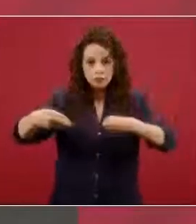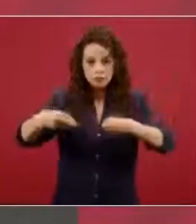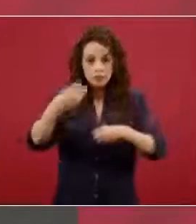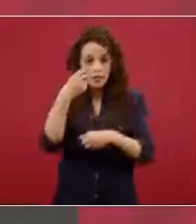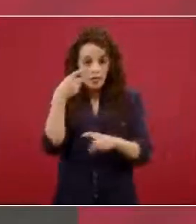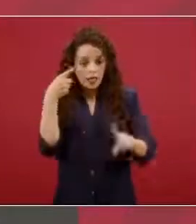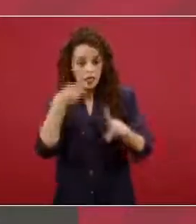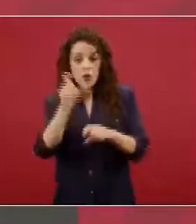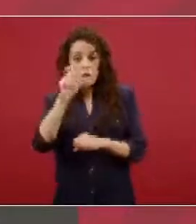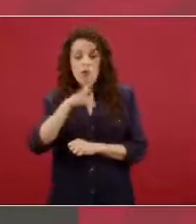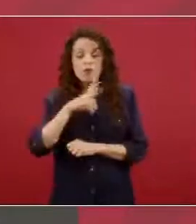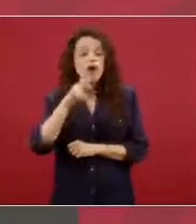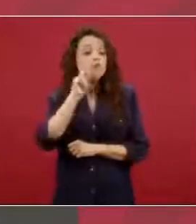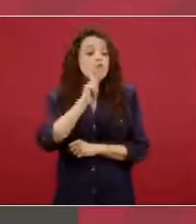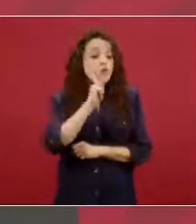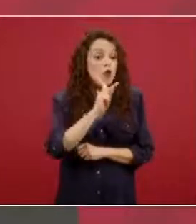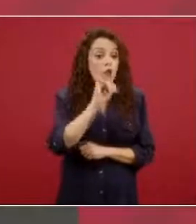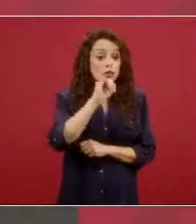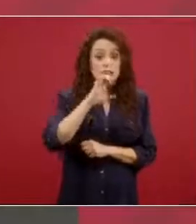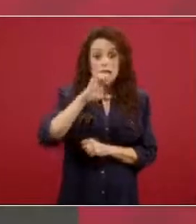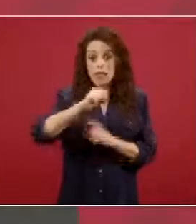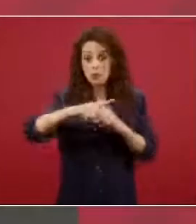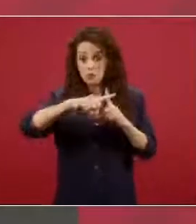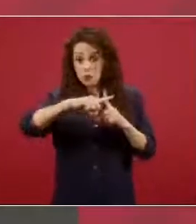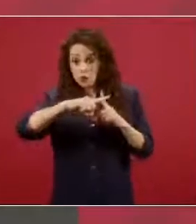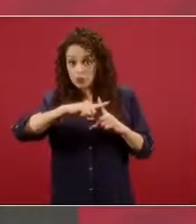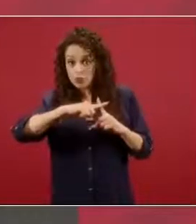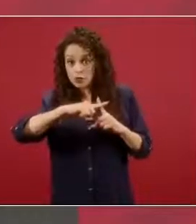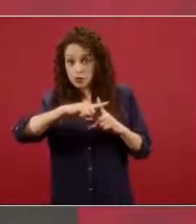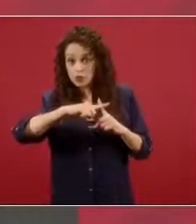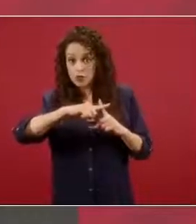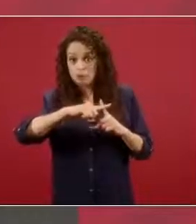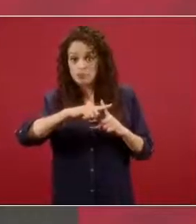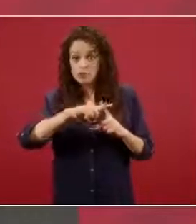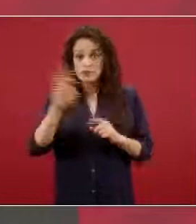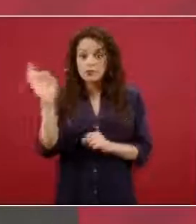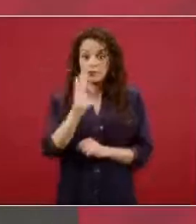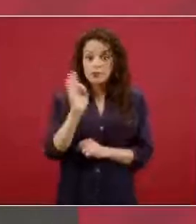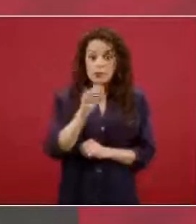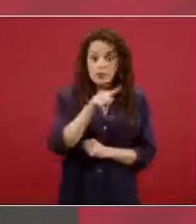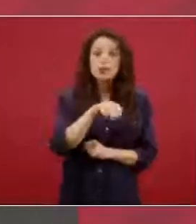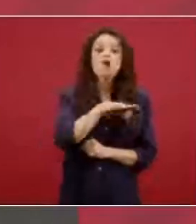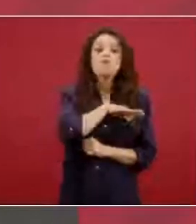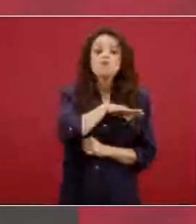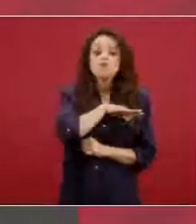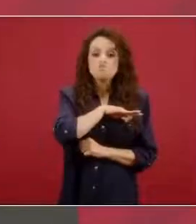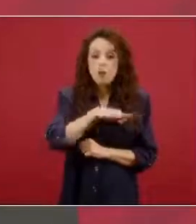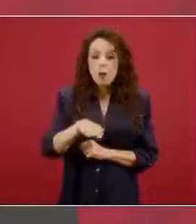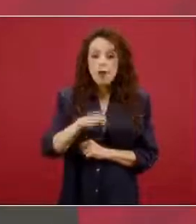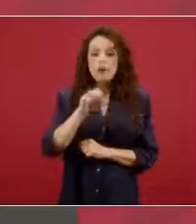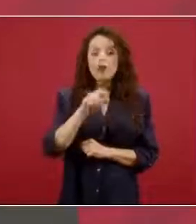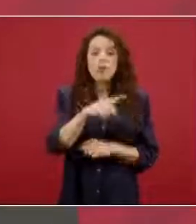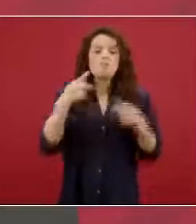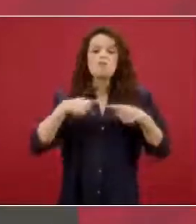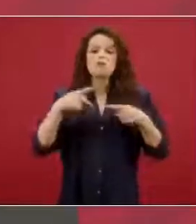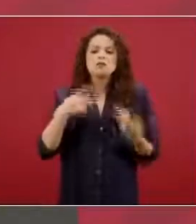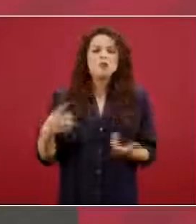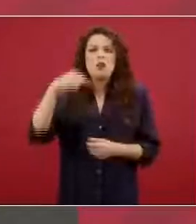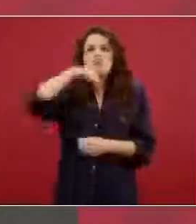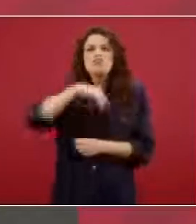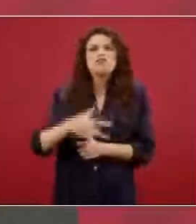quienes resulten positivas a esta prueba, si es que la prueba es muy sensible, pueden ser casos considerablemente